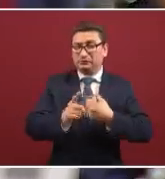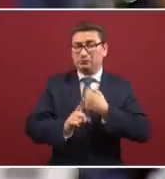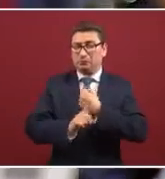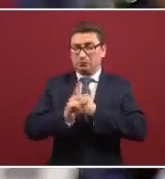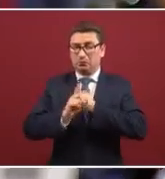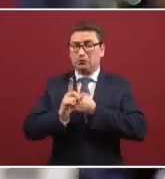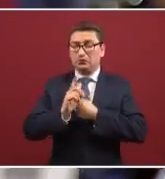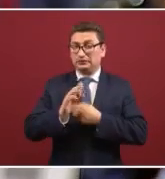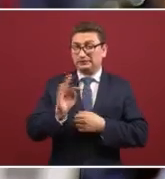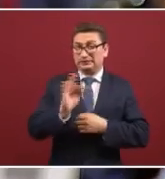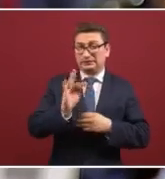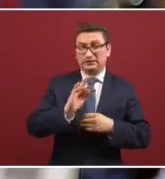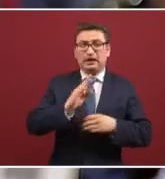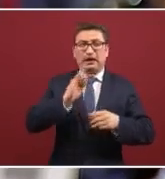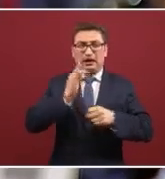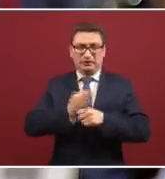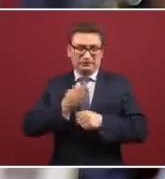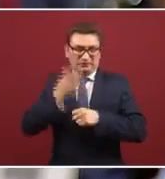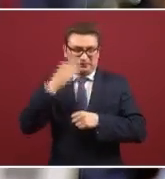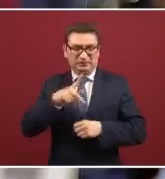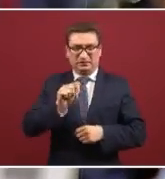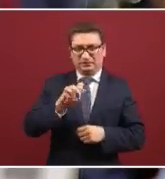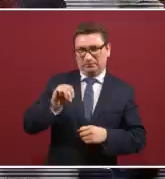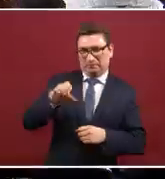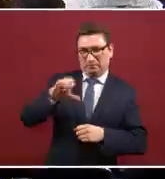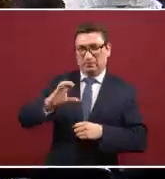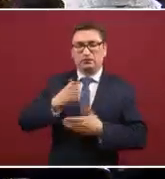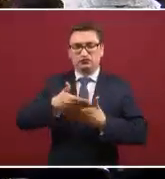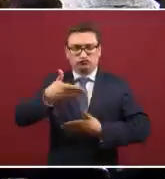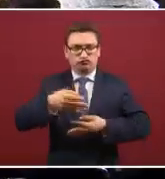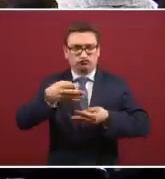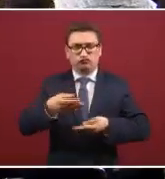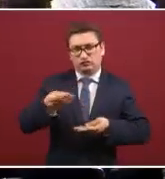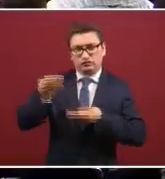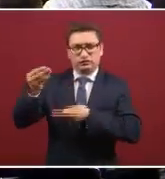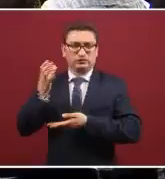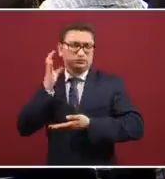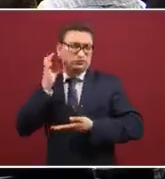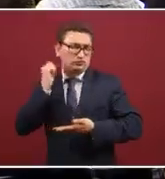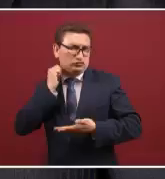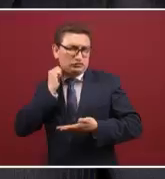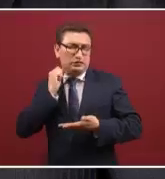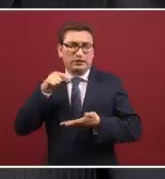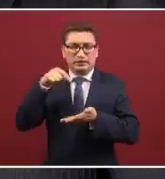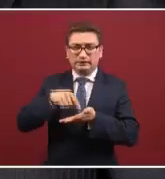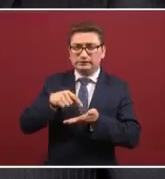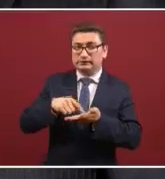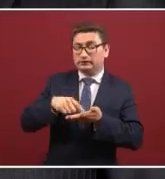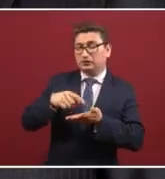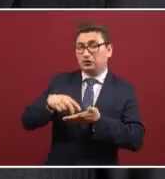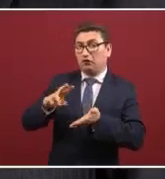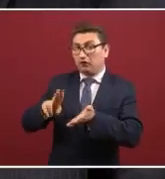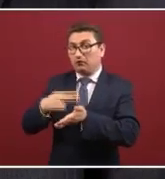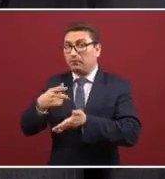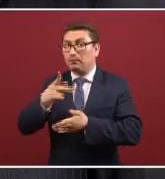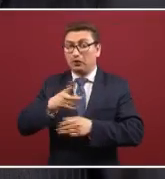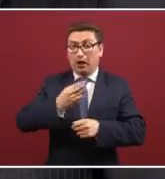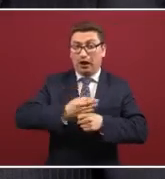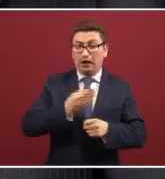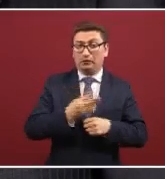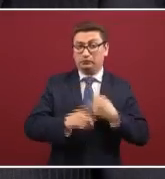la ratificación del TEMEC aquí en México, que se envía al Senado en un contexto en el que se da este tipo de situaciones como el congelamiento de